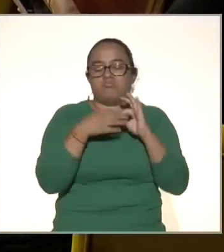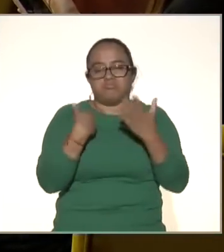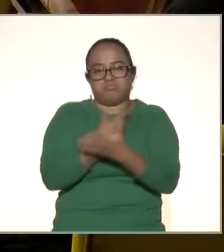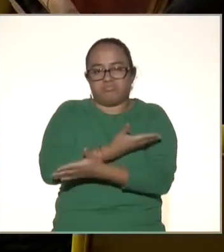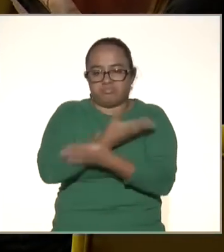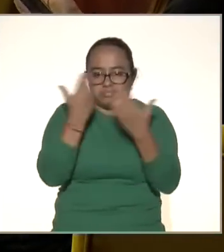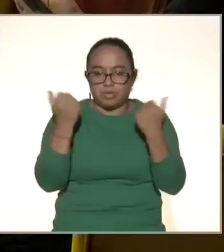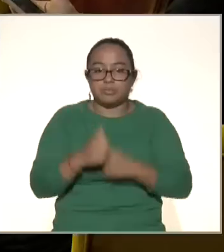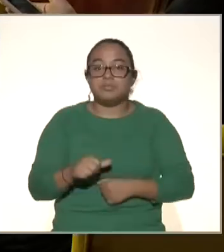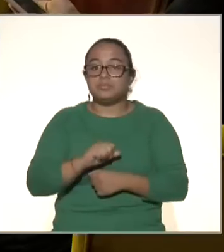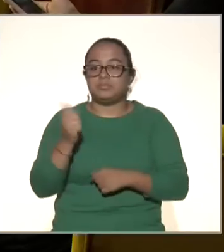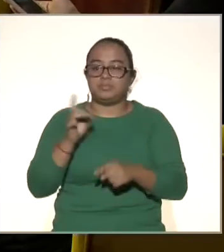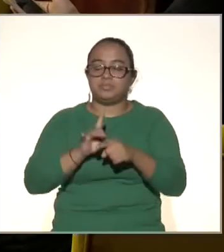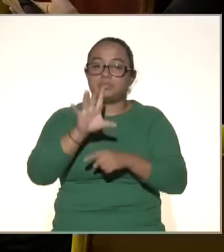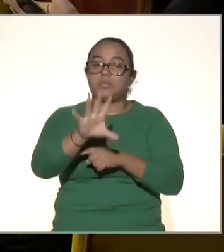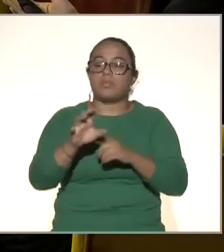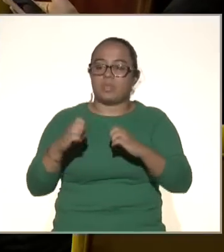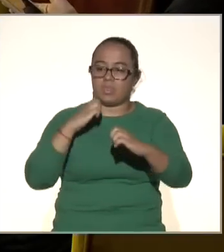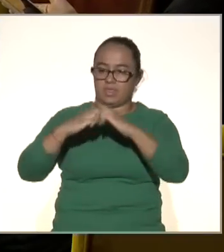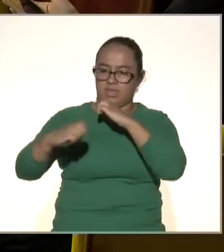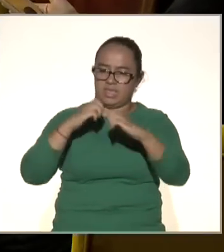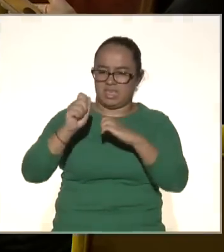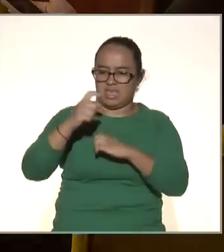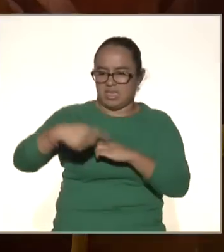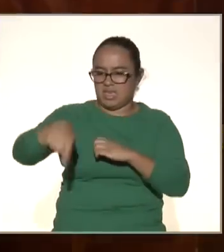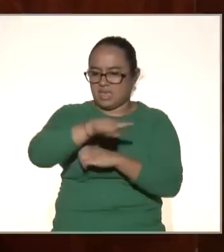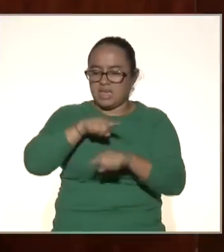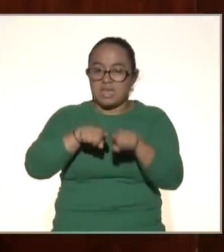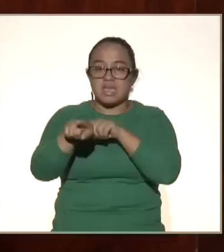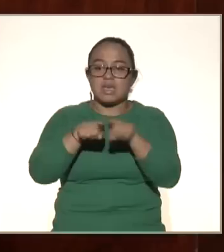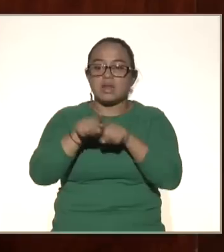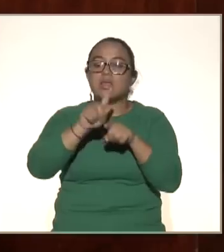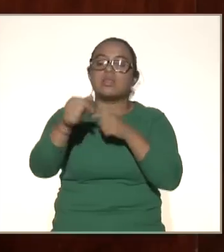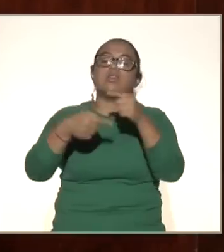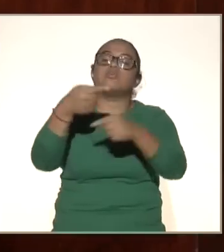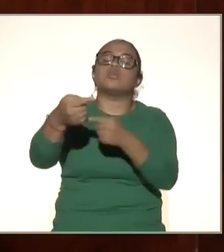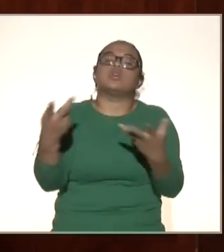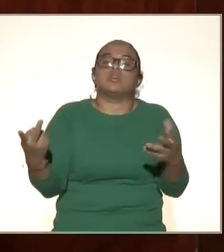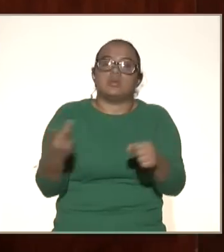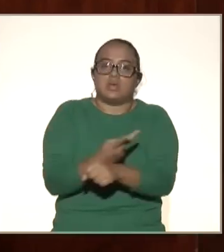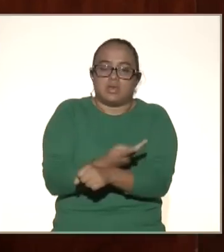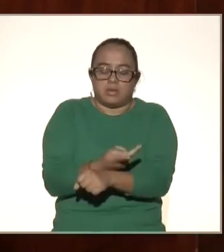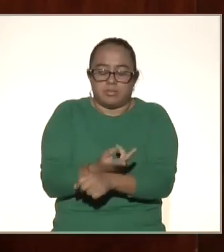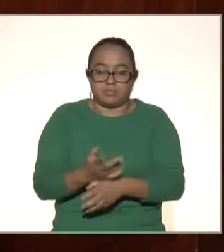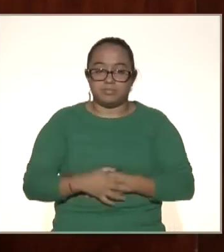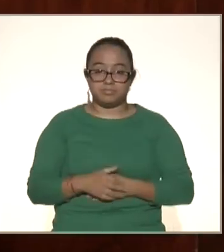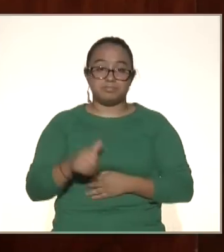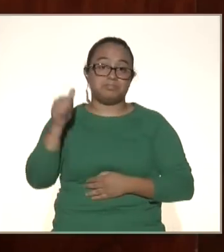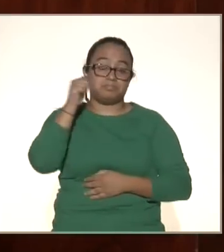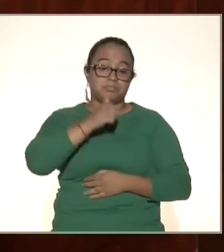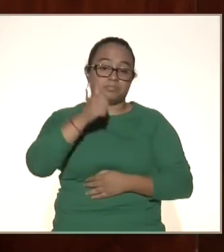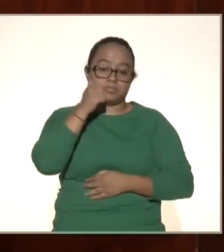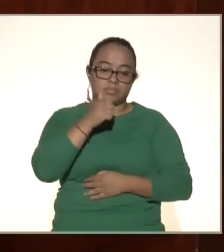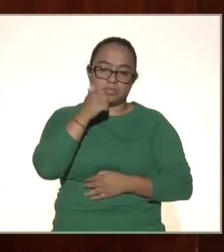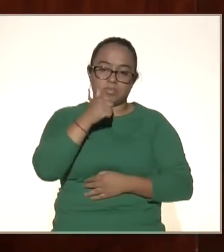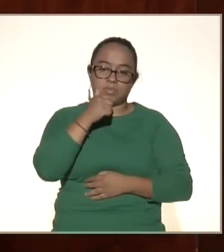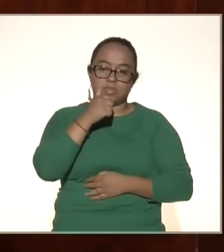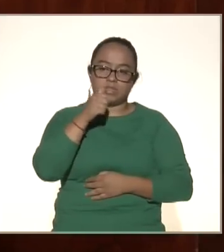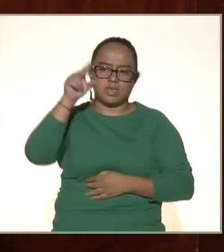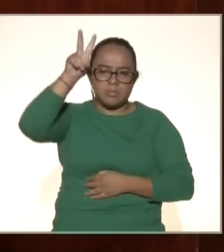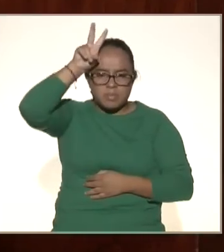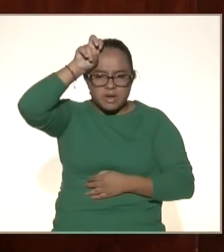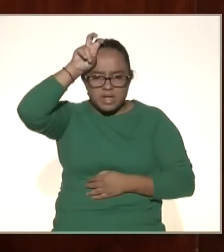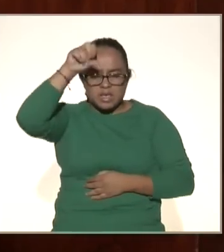Guizar también nos habla sobre la rivalidad de hermanos y lo que esos conflictos pueden causar. Ella nos dice: siempre es económico, la